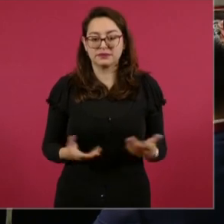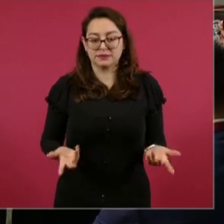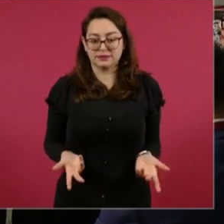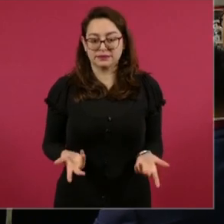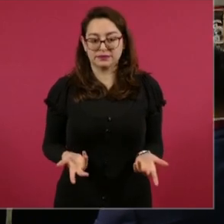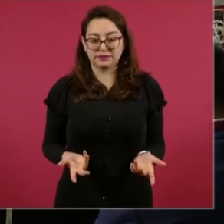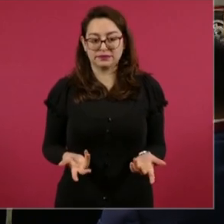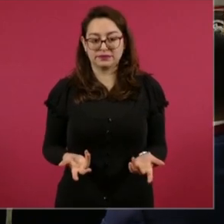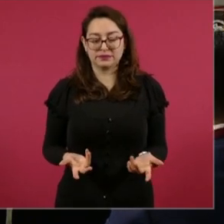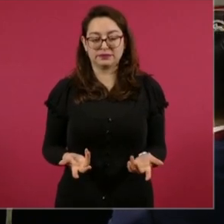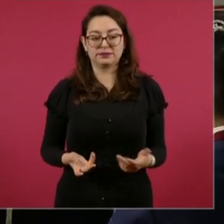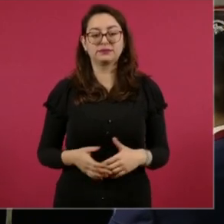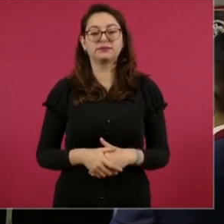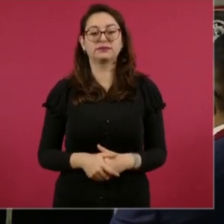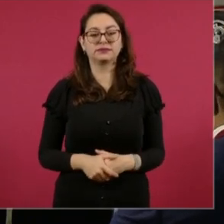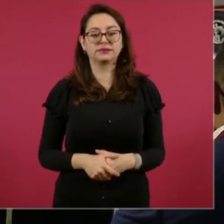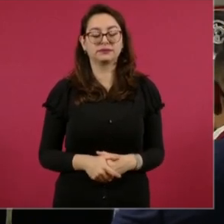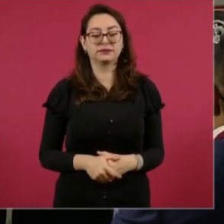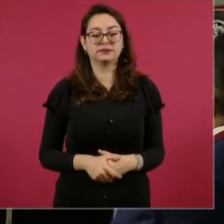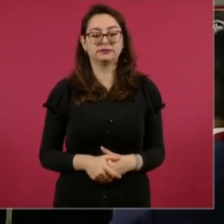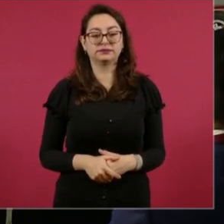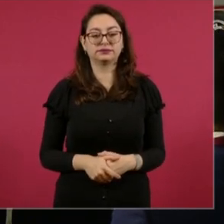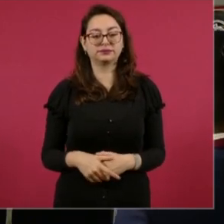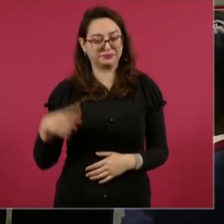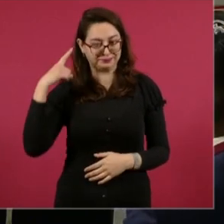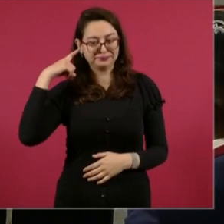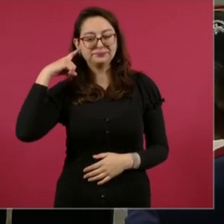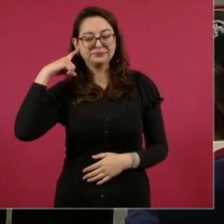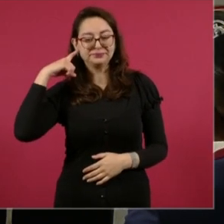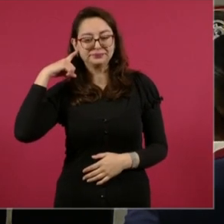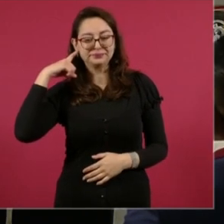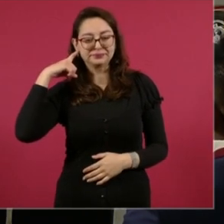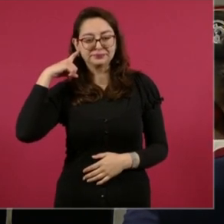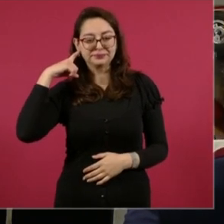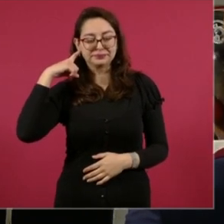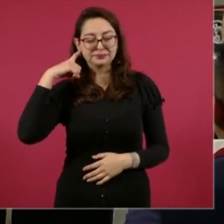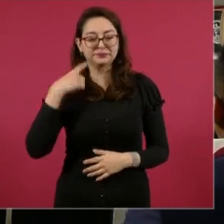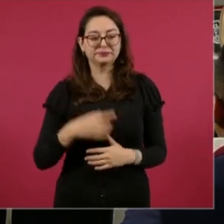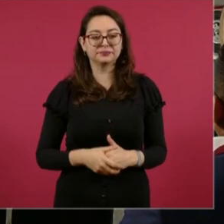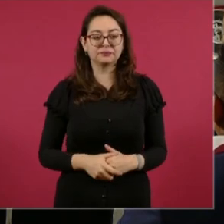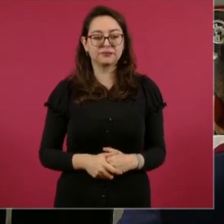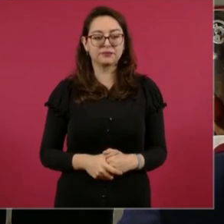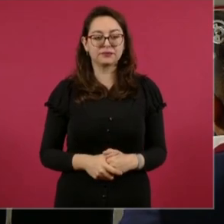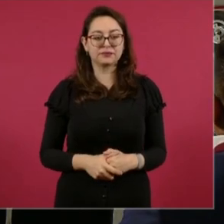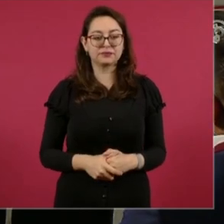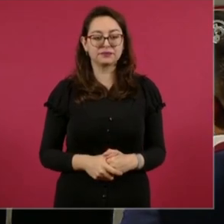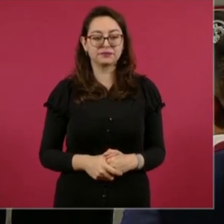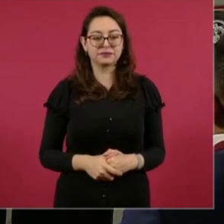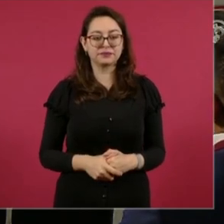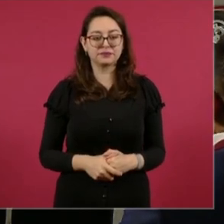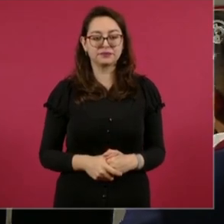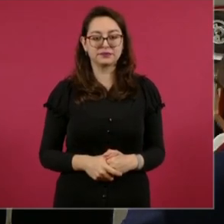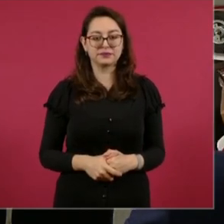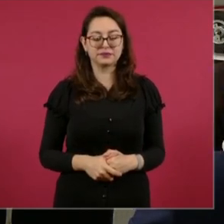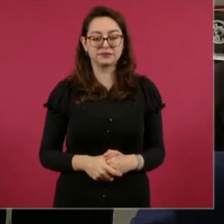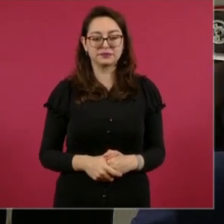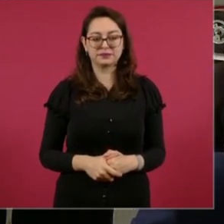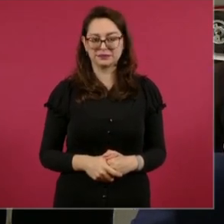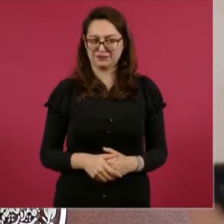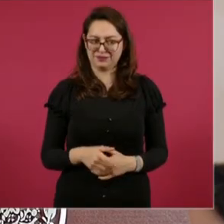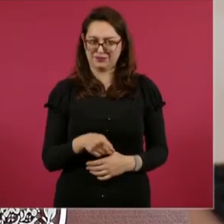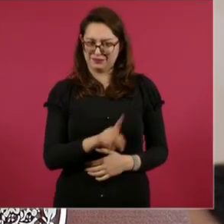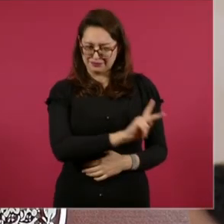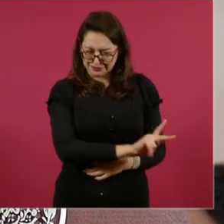la reunión. Sí, nada más vamos a escucharlo, mira. Para que veas. No, el doctor Alcocer